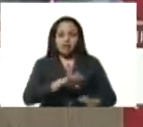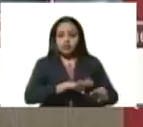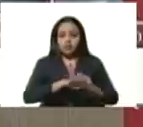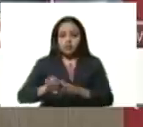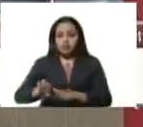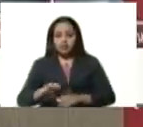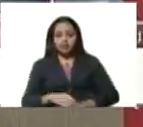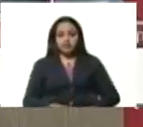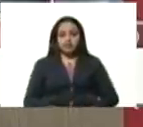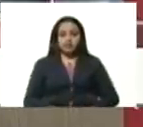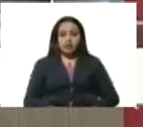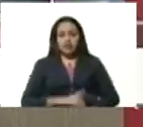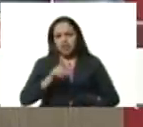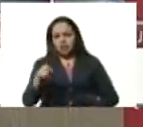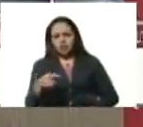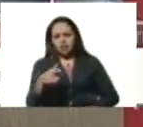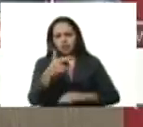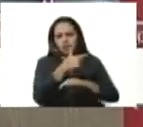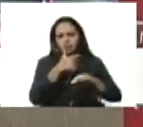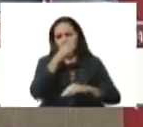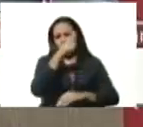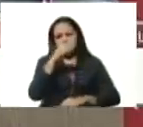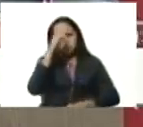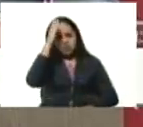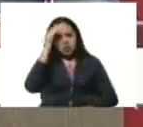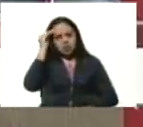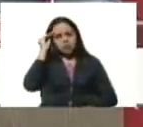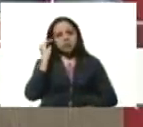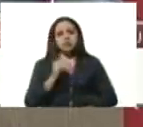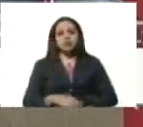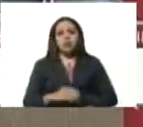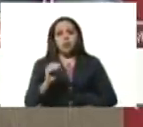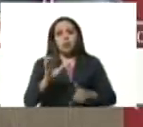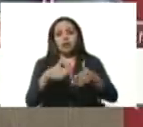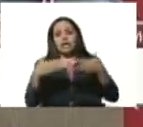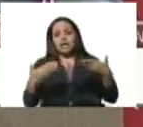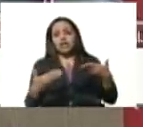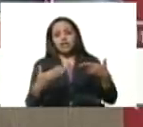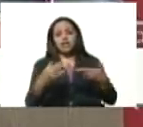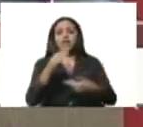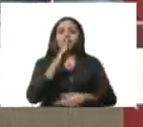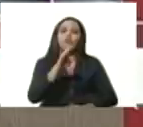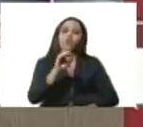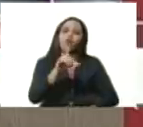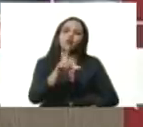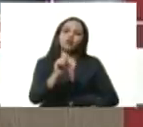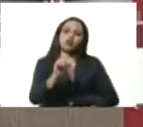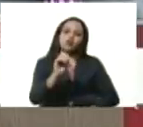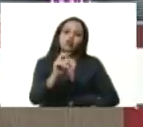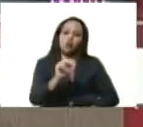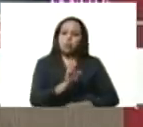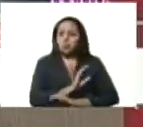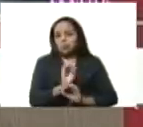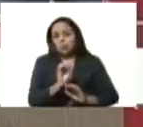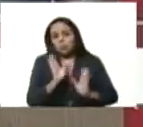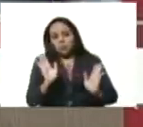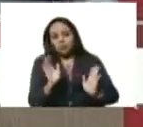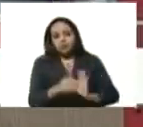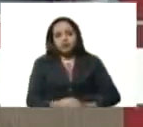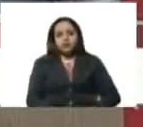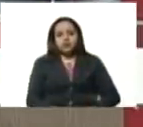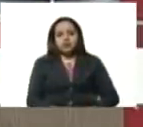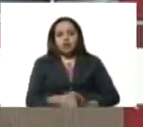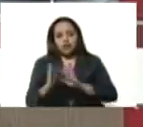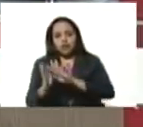la administración de Donald Trump. No lo leímos en el libro de John Bolton, lo leeremos en alguna publicación posterior. Retiran a